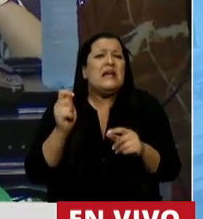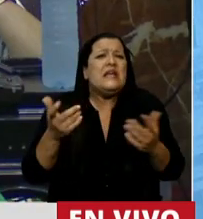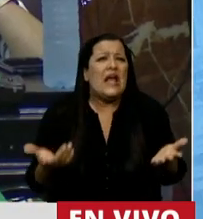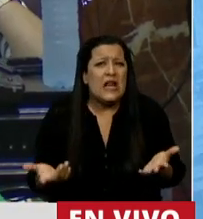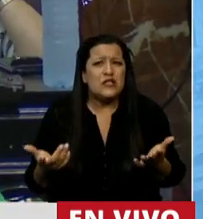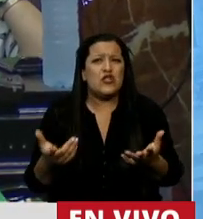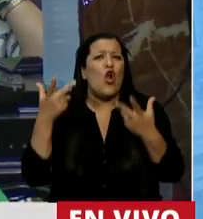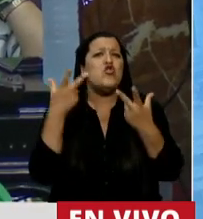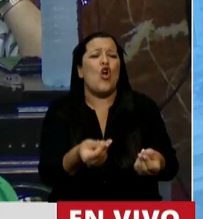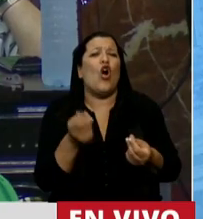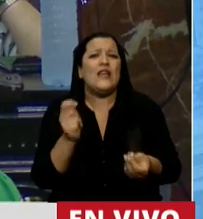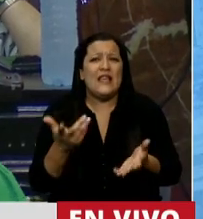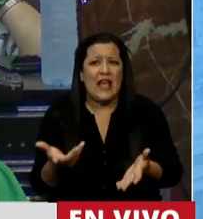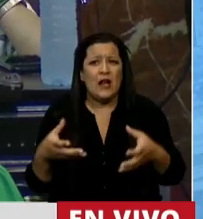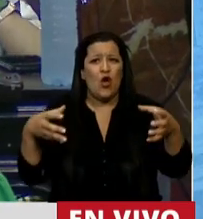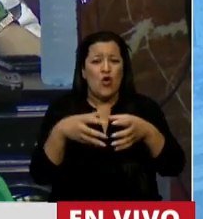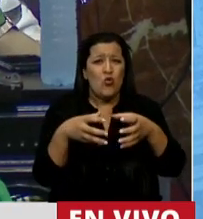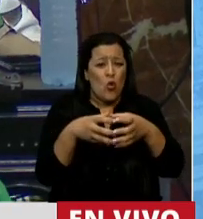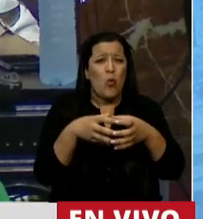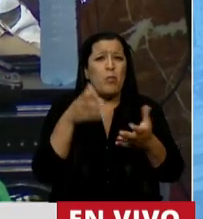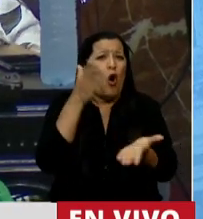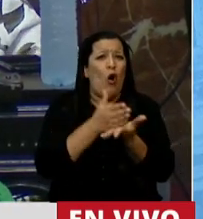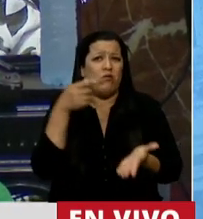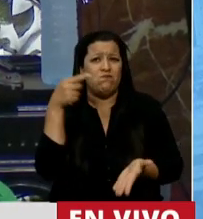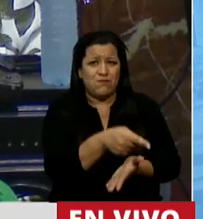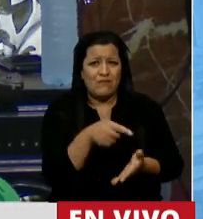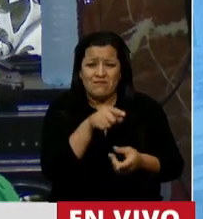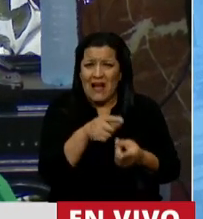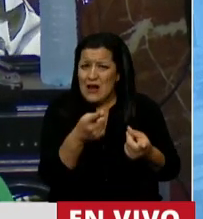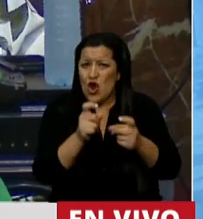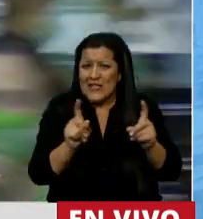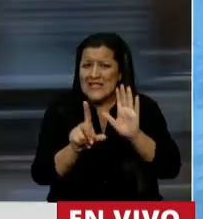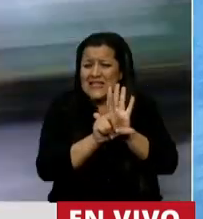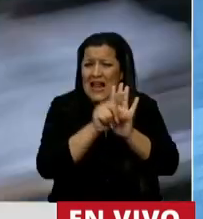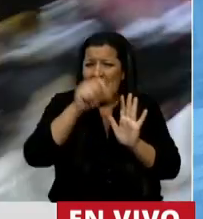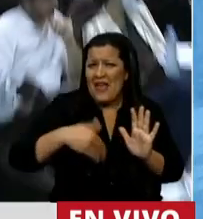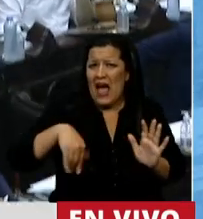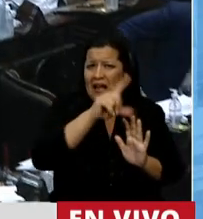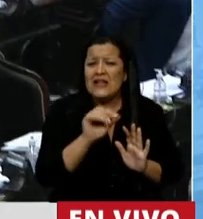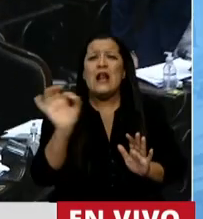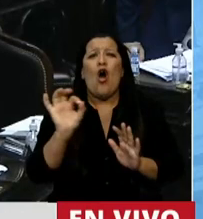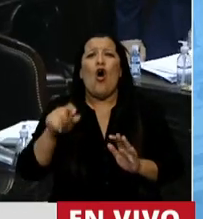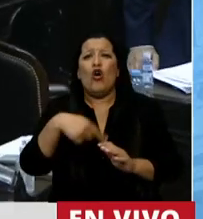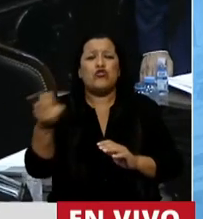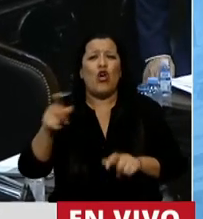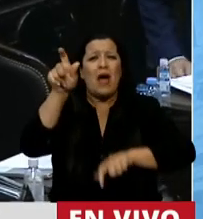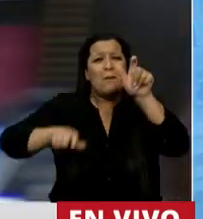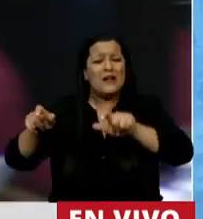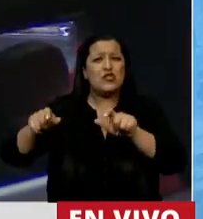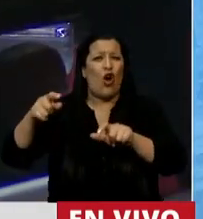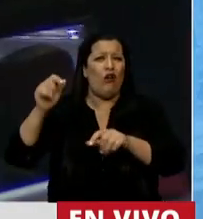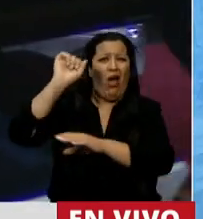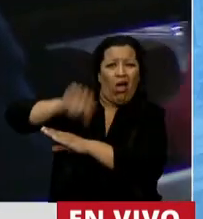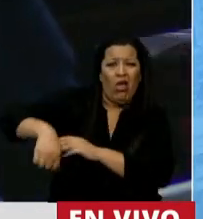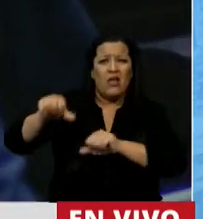los negacionistas? ¿Los antiderechos que creemos que esta no es la ley necesaria para la Argentina? ¿O todos los que desoyen a la ciencia, a